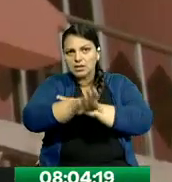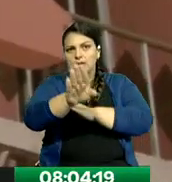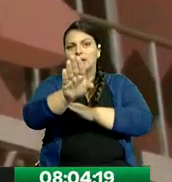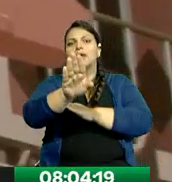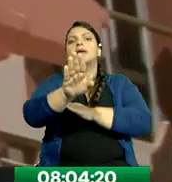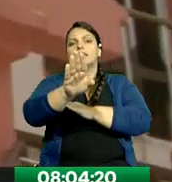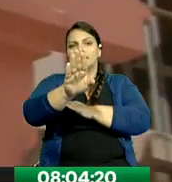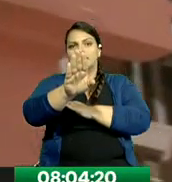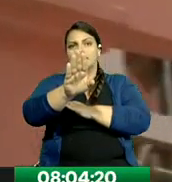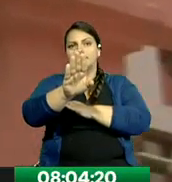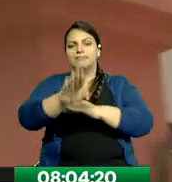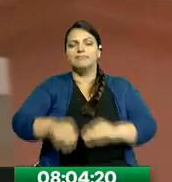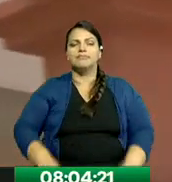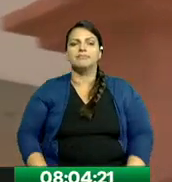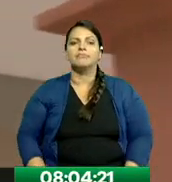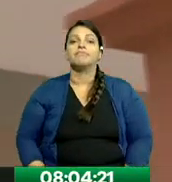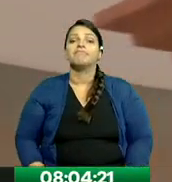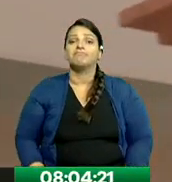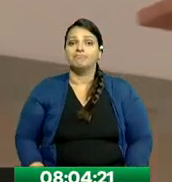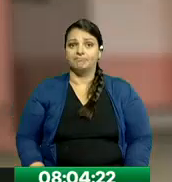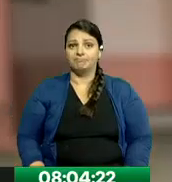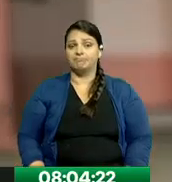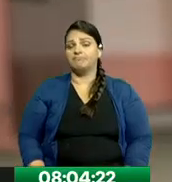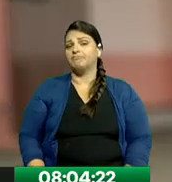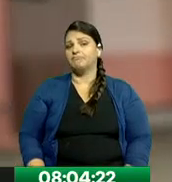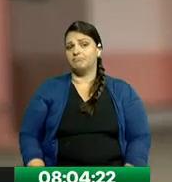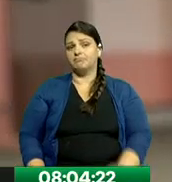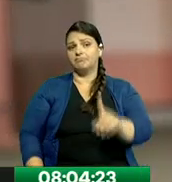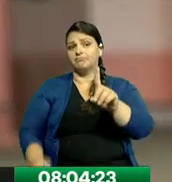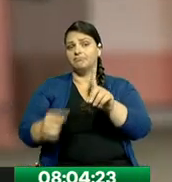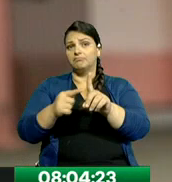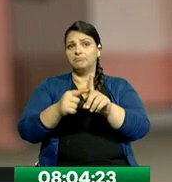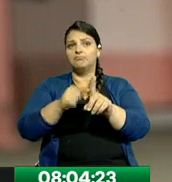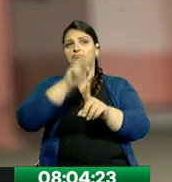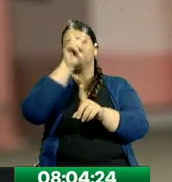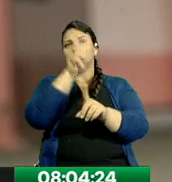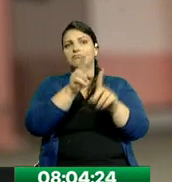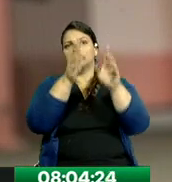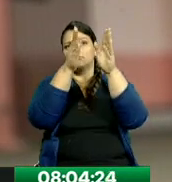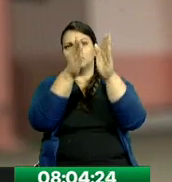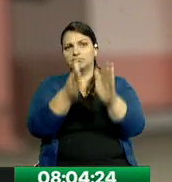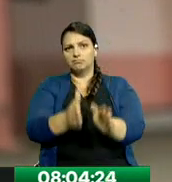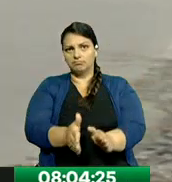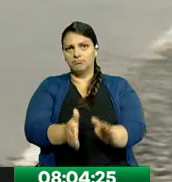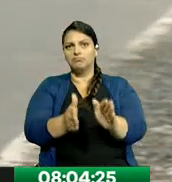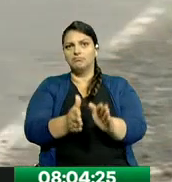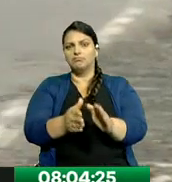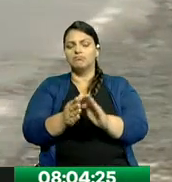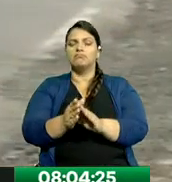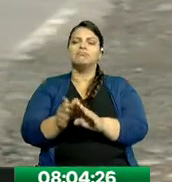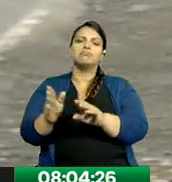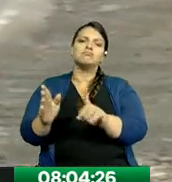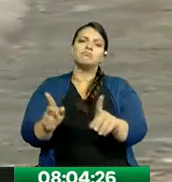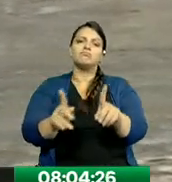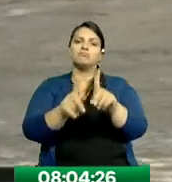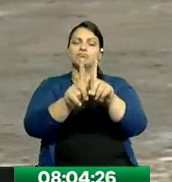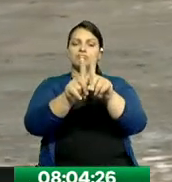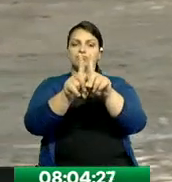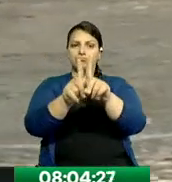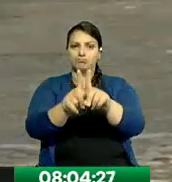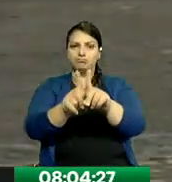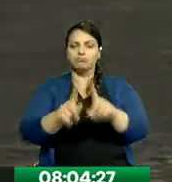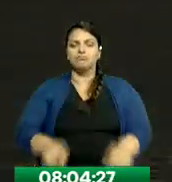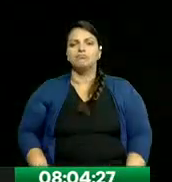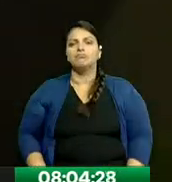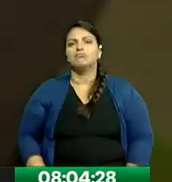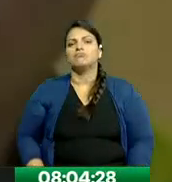Una mujer de 24 años de doble nacionalidad, venezolana y ecuatoriana, habría sido asesinada por su pareja en un hostal en las afueras de Santo